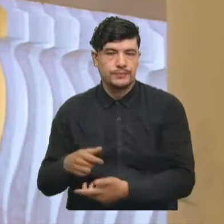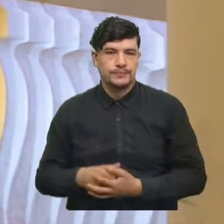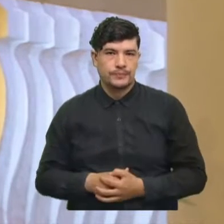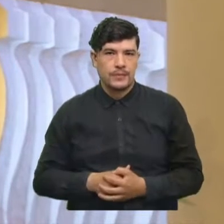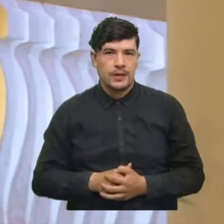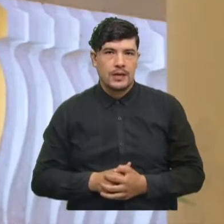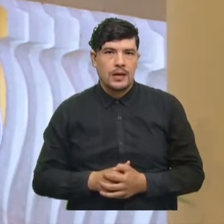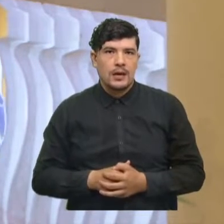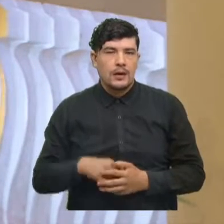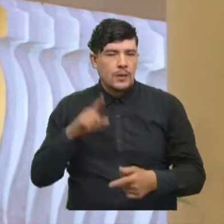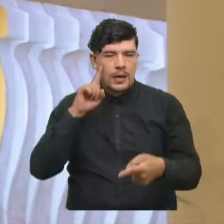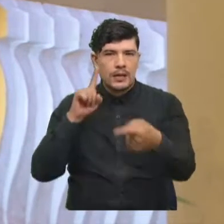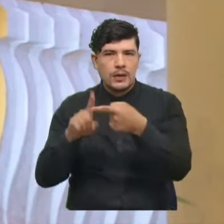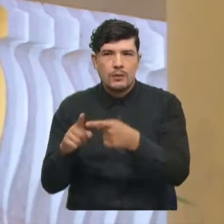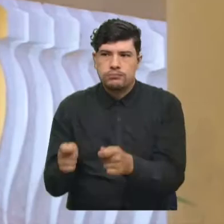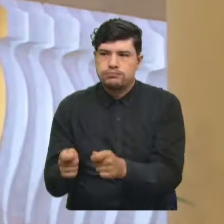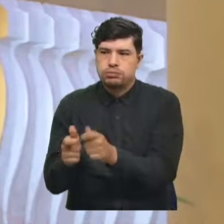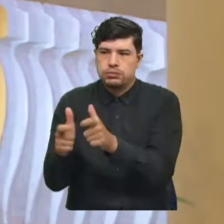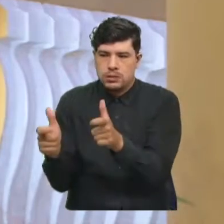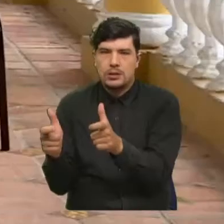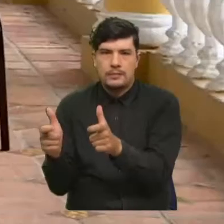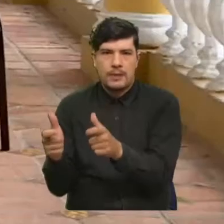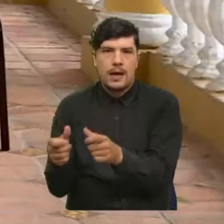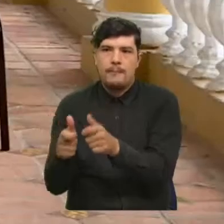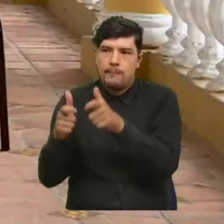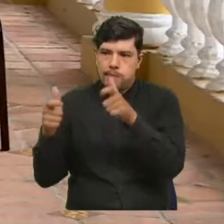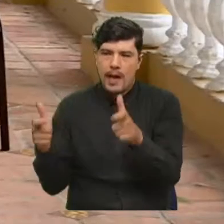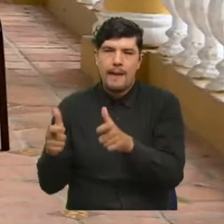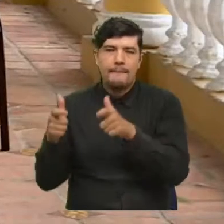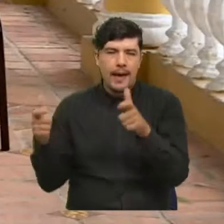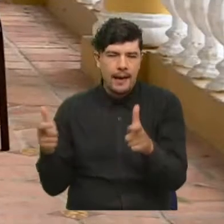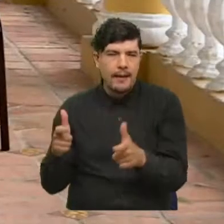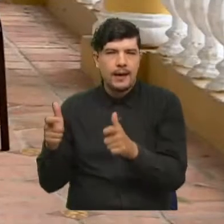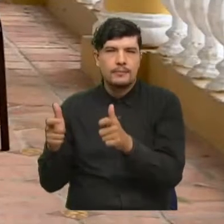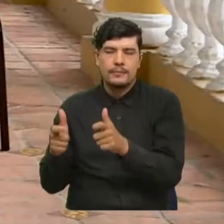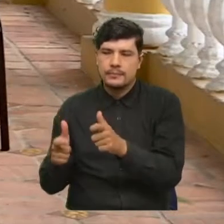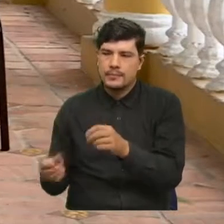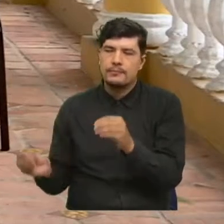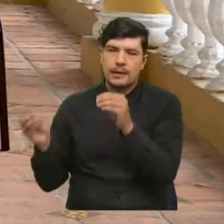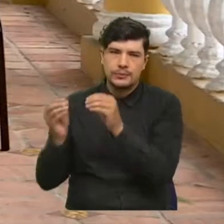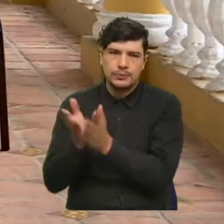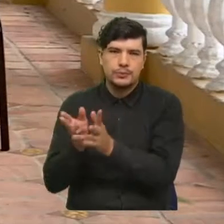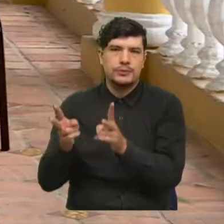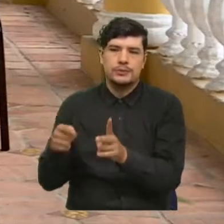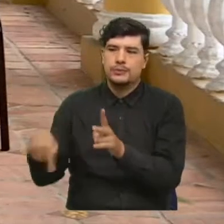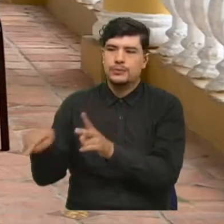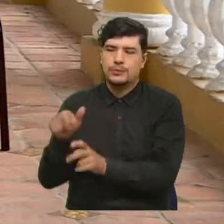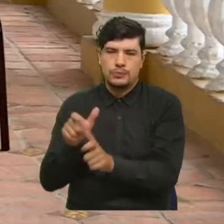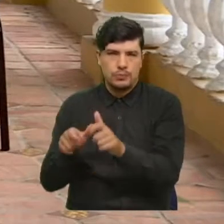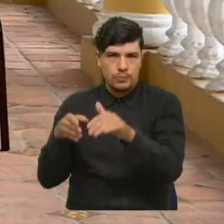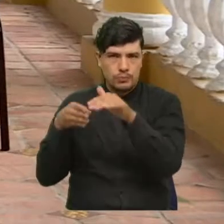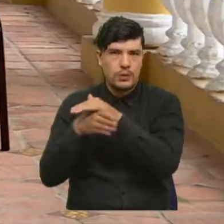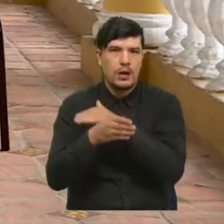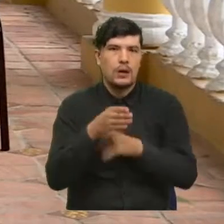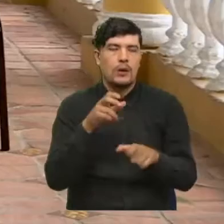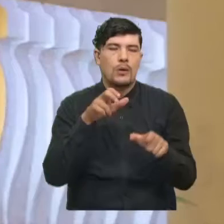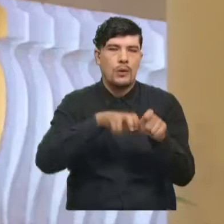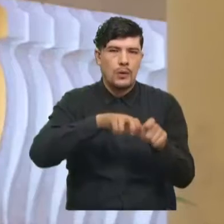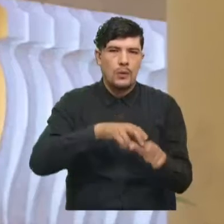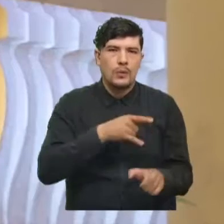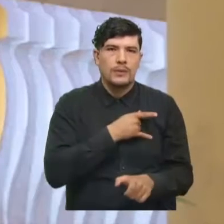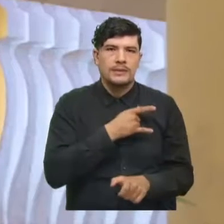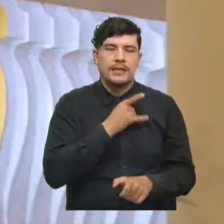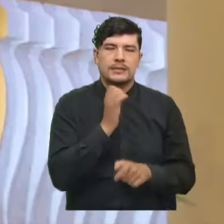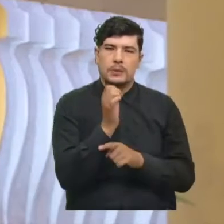los mayores recursos que esperamos así como lo ha hecho el gobierno nacional entonces la idea es poder garantizar mayor acceso y matrícula a cero que desde